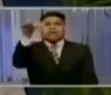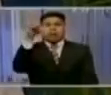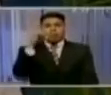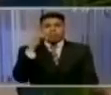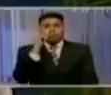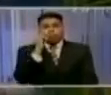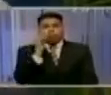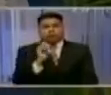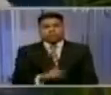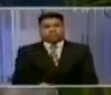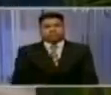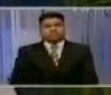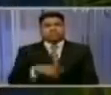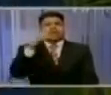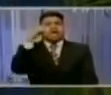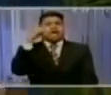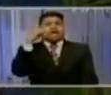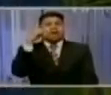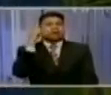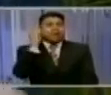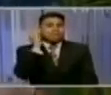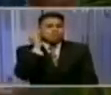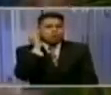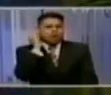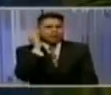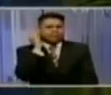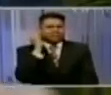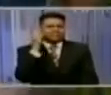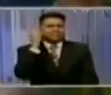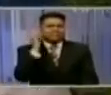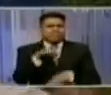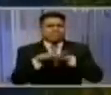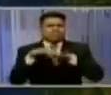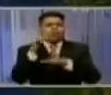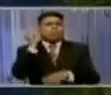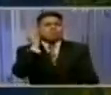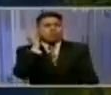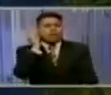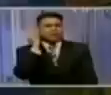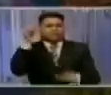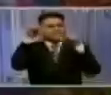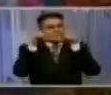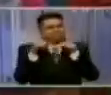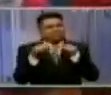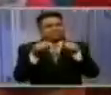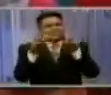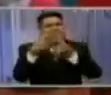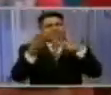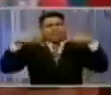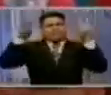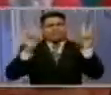las mujeres son las que imponen la paz en la casa, en la comunidad, en la calle.